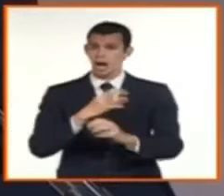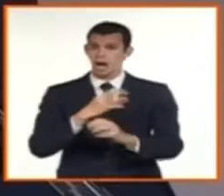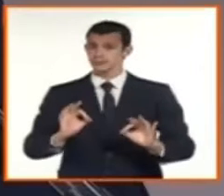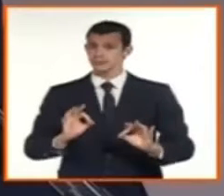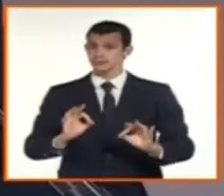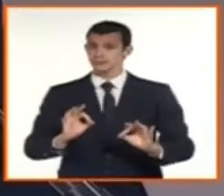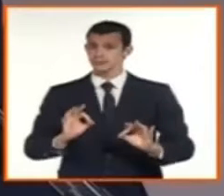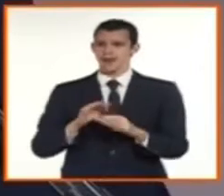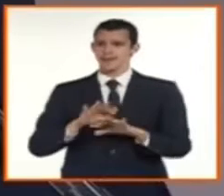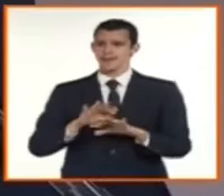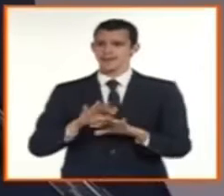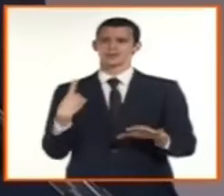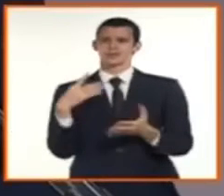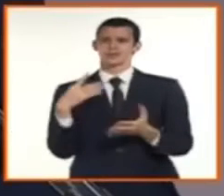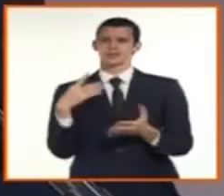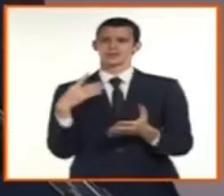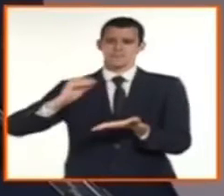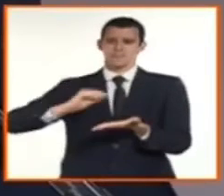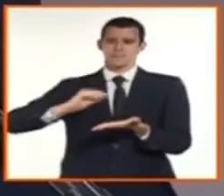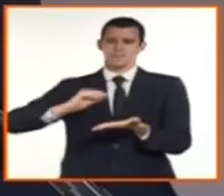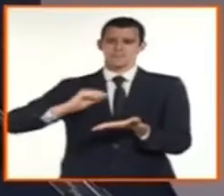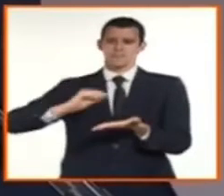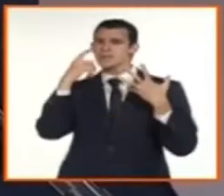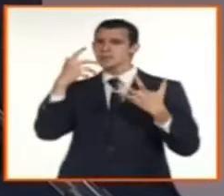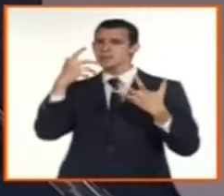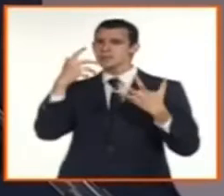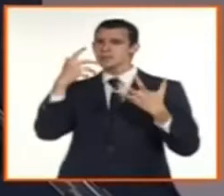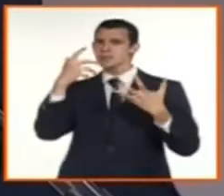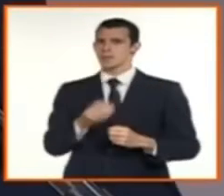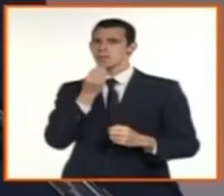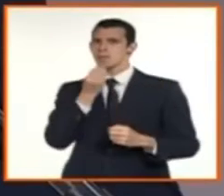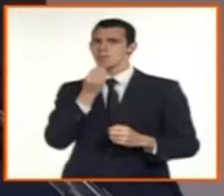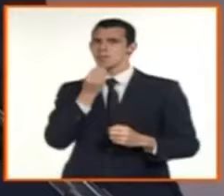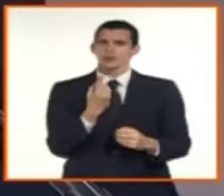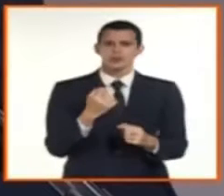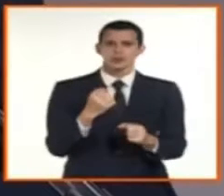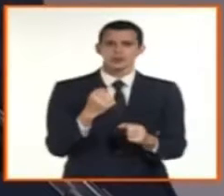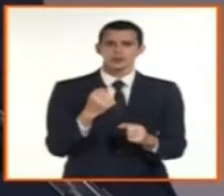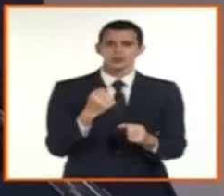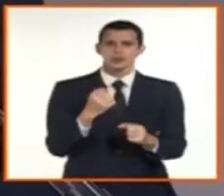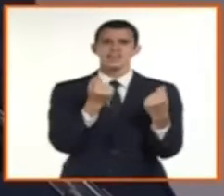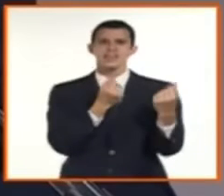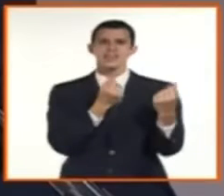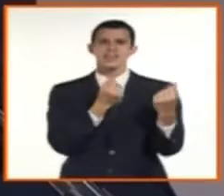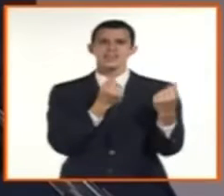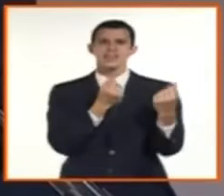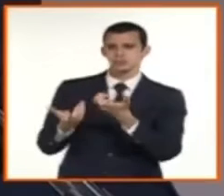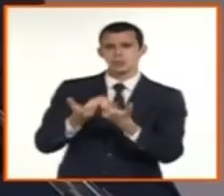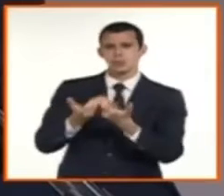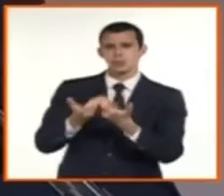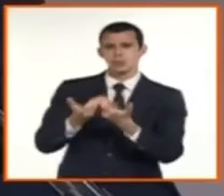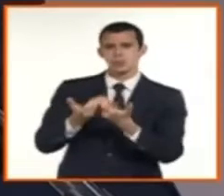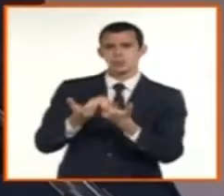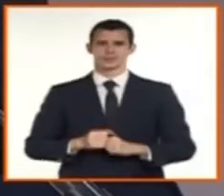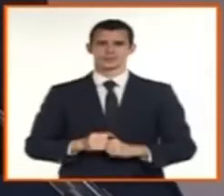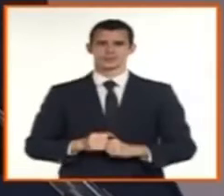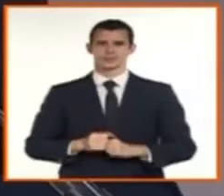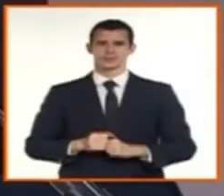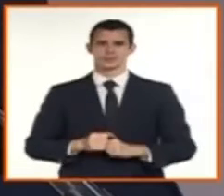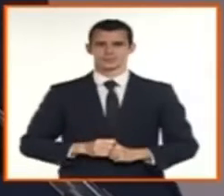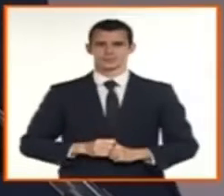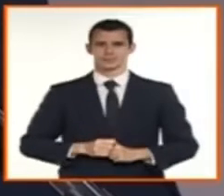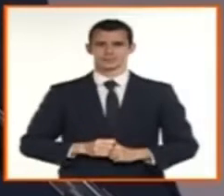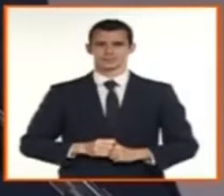en el tema de inversiones para poder desarrollar nuestro deporte de lo que nos aporta la contratación y